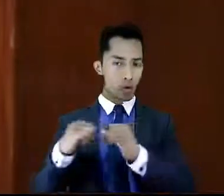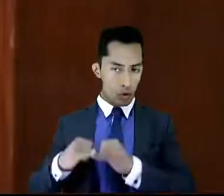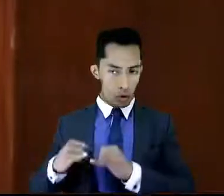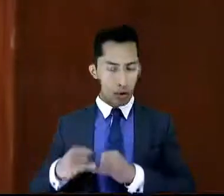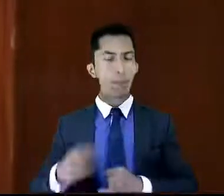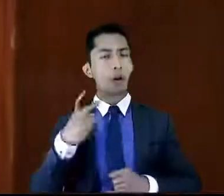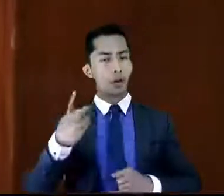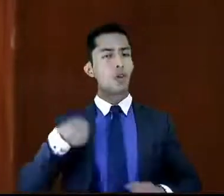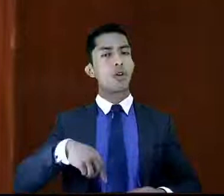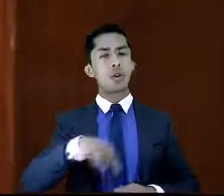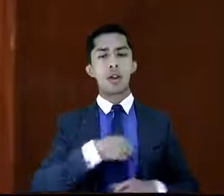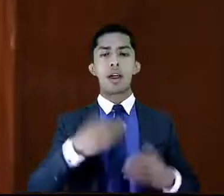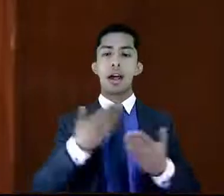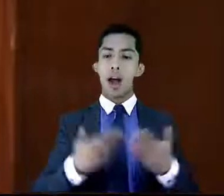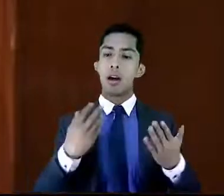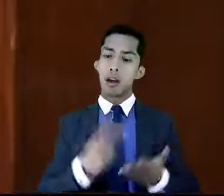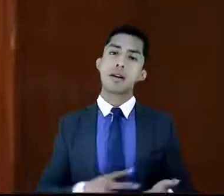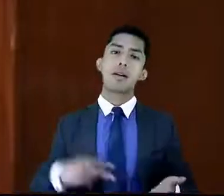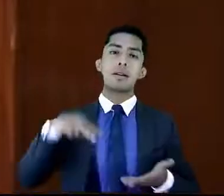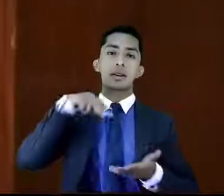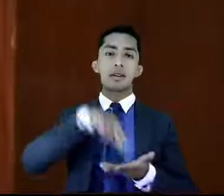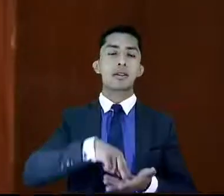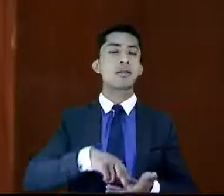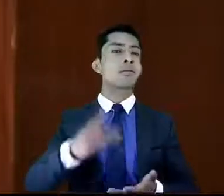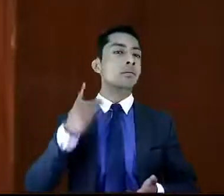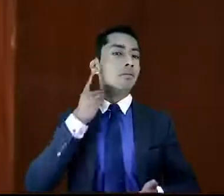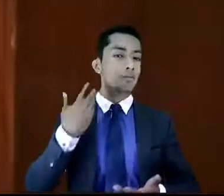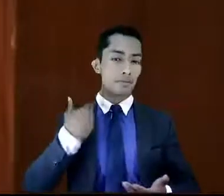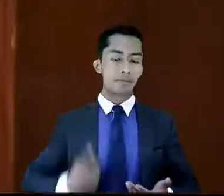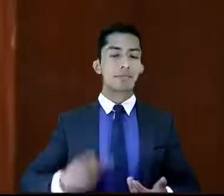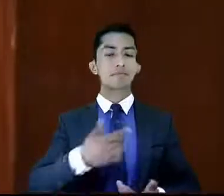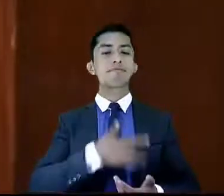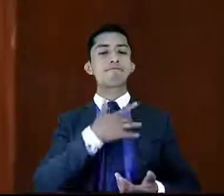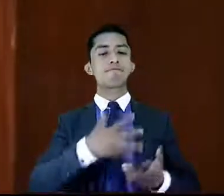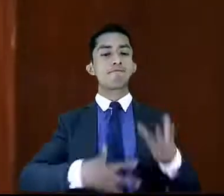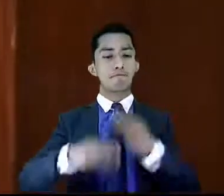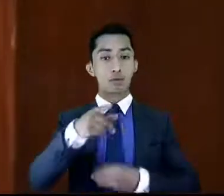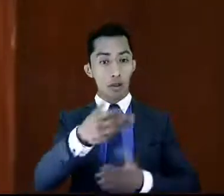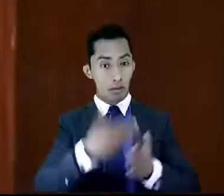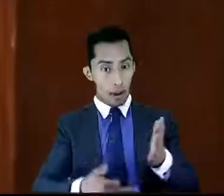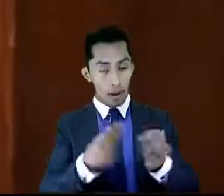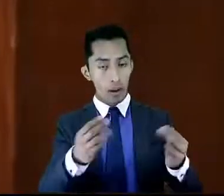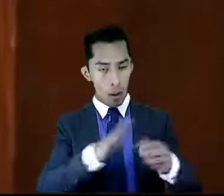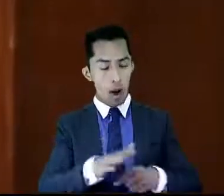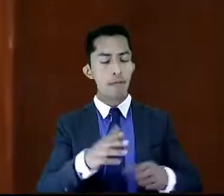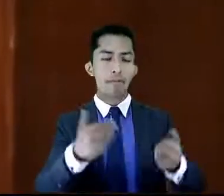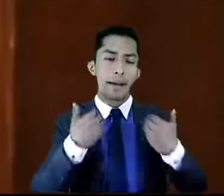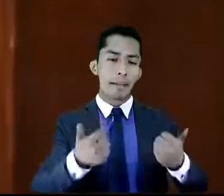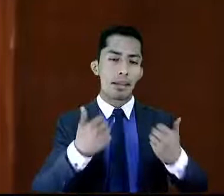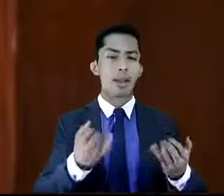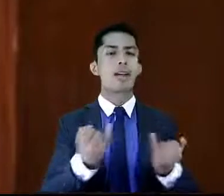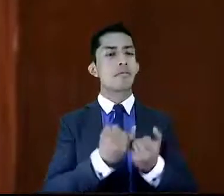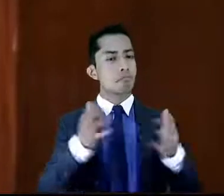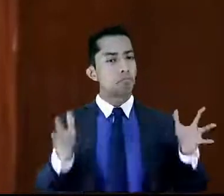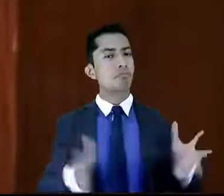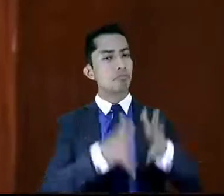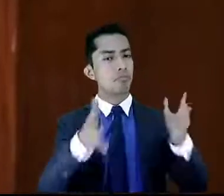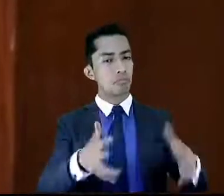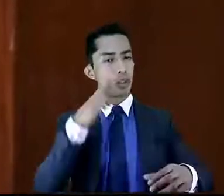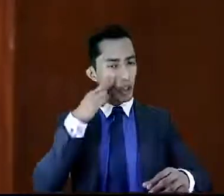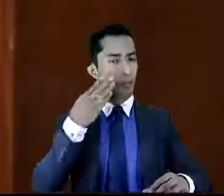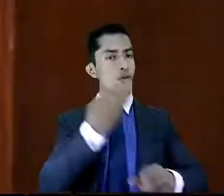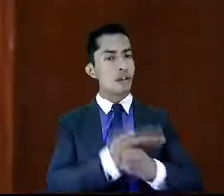tribuna sensibles a sus demandas, impulsándolas con responsabilidad y